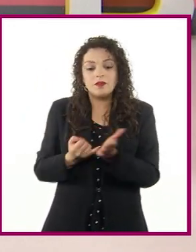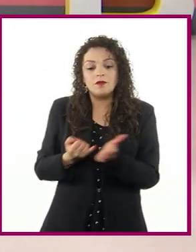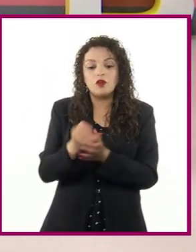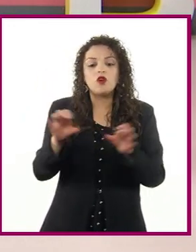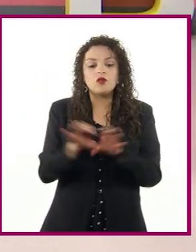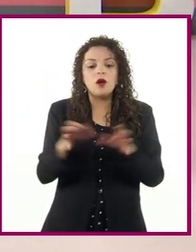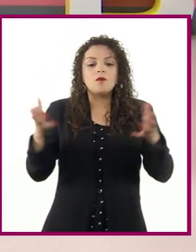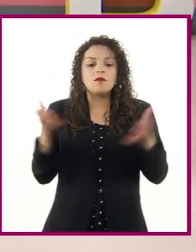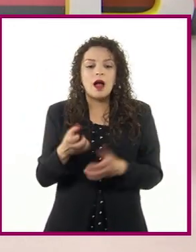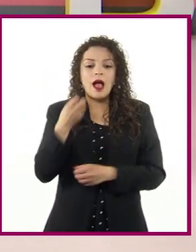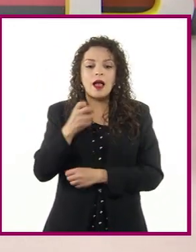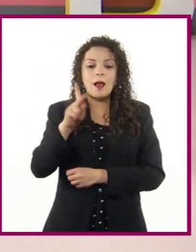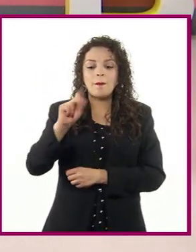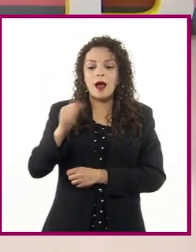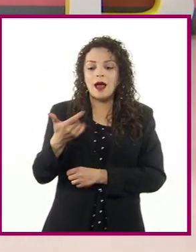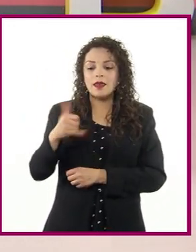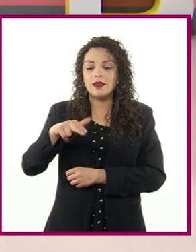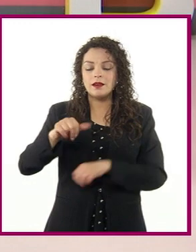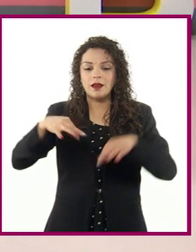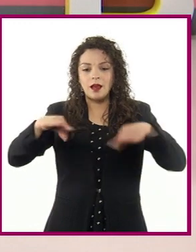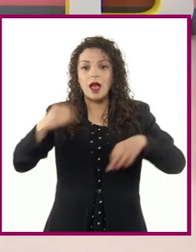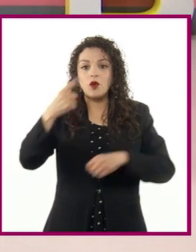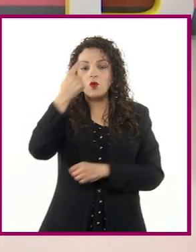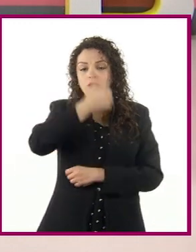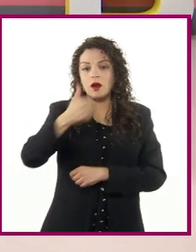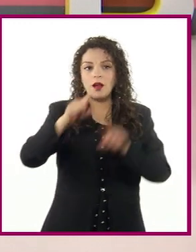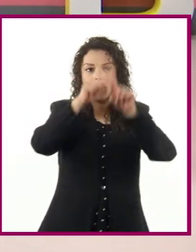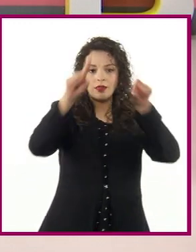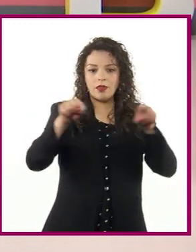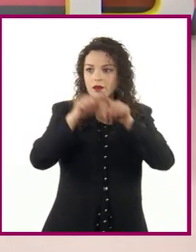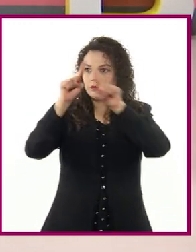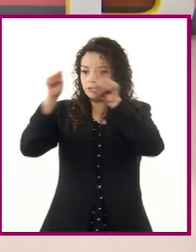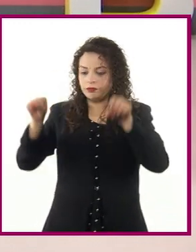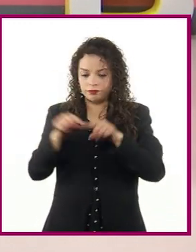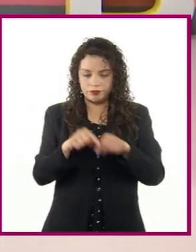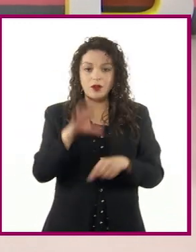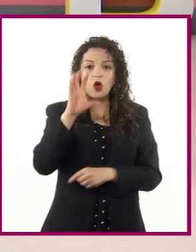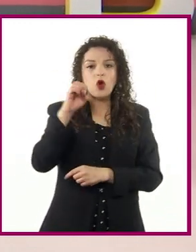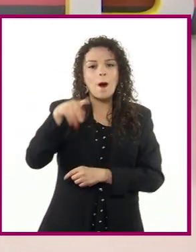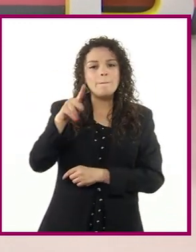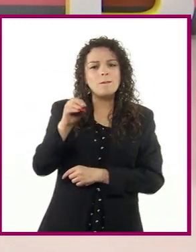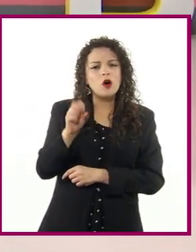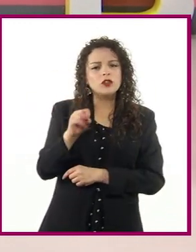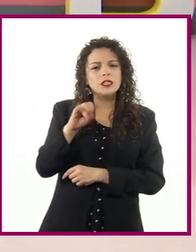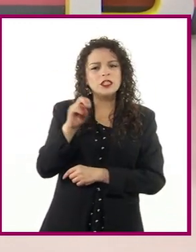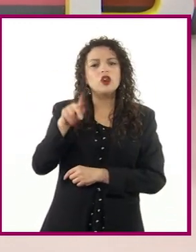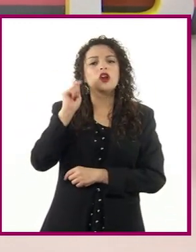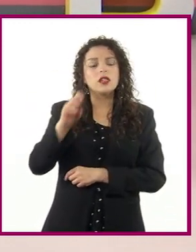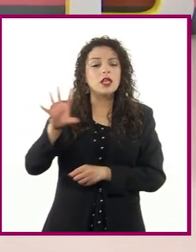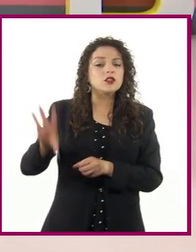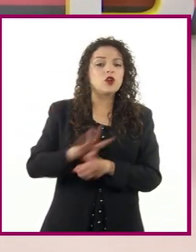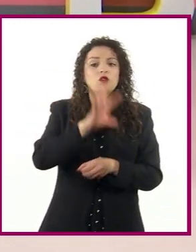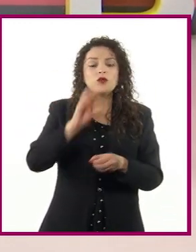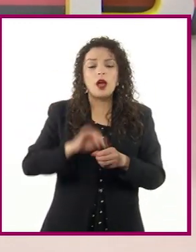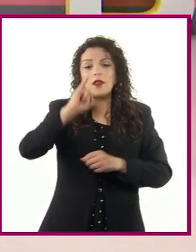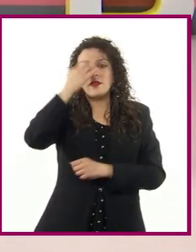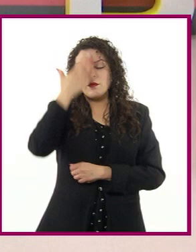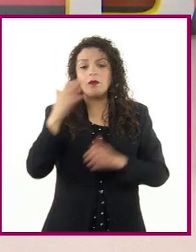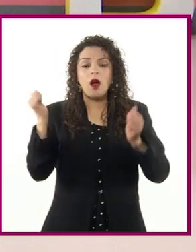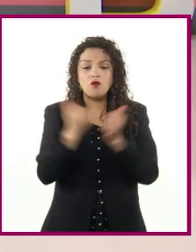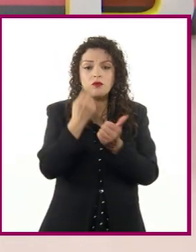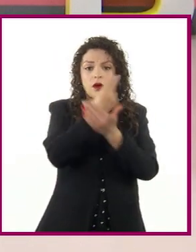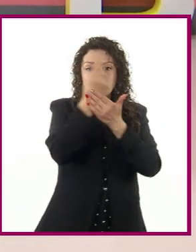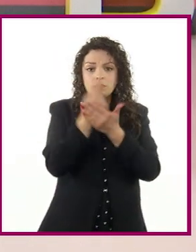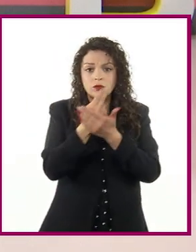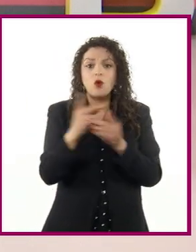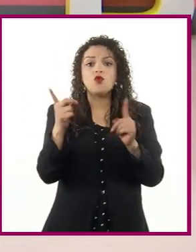y cada una de las viñetas. La composición es el acomodo de todos los elementos gráficos que van en un espacio